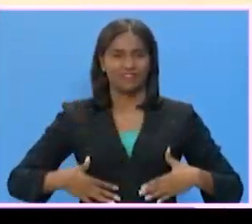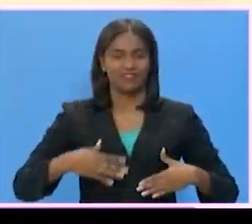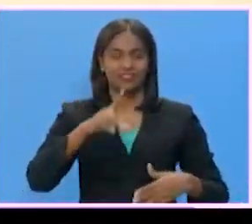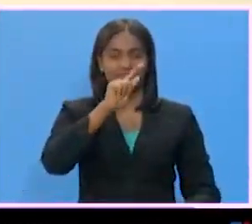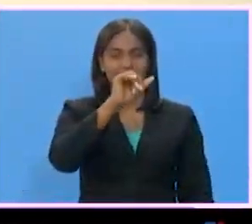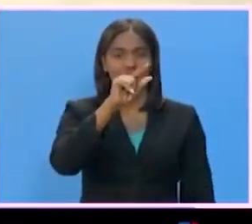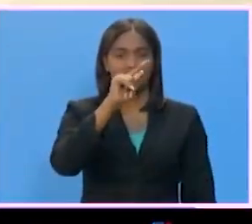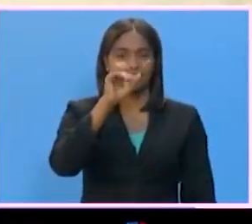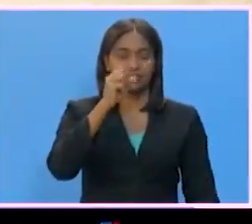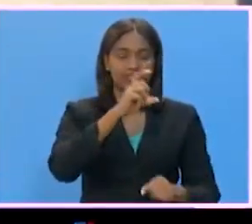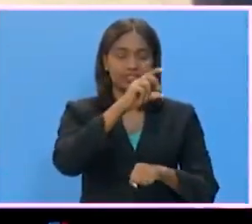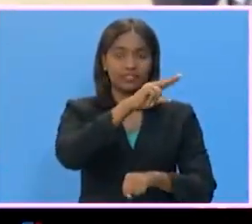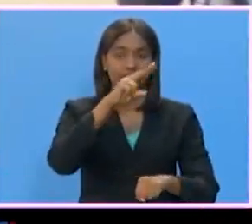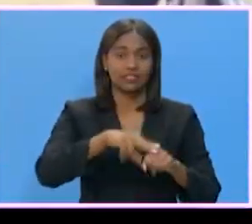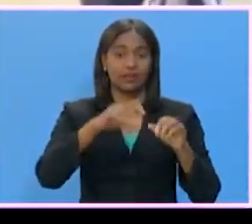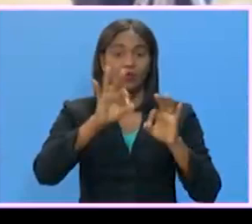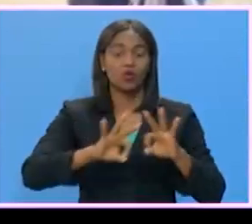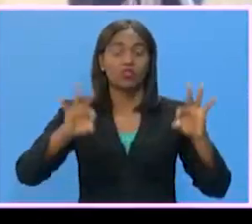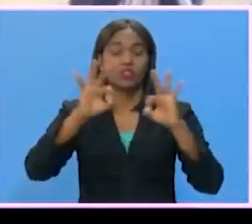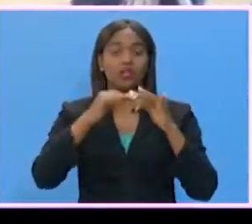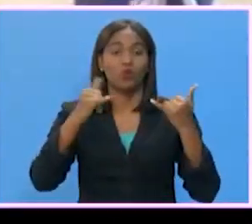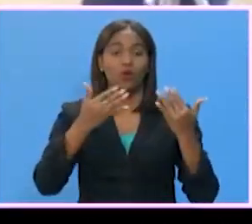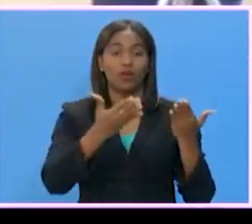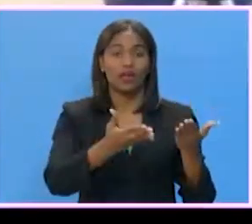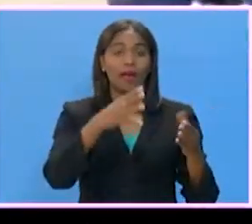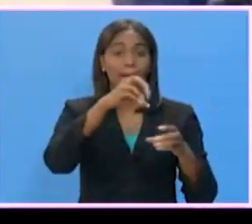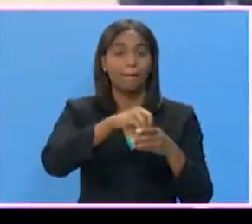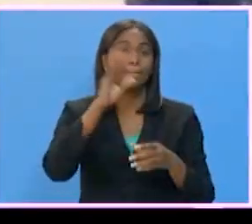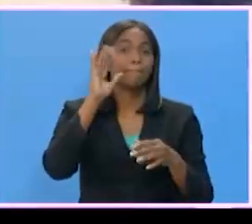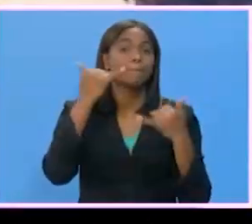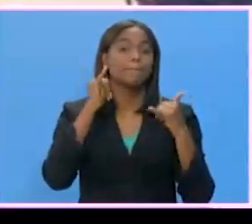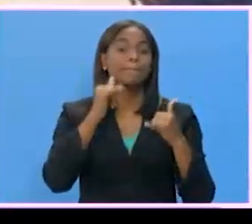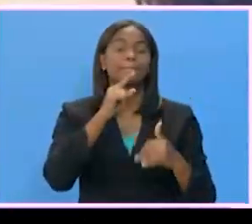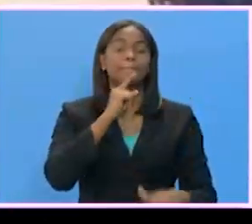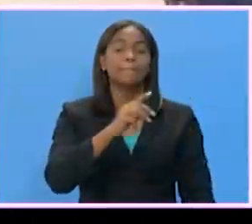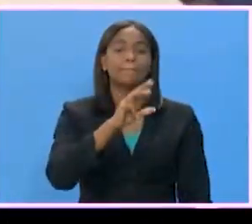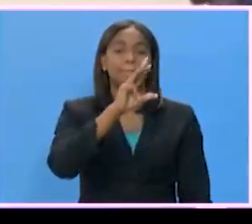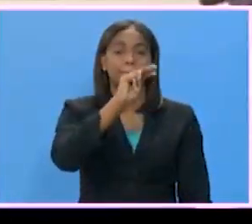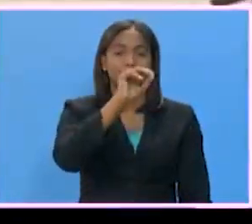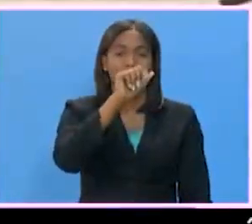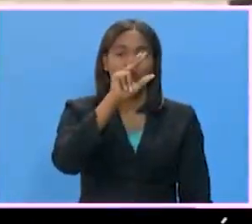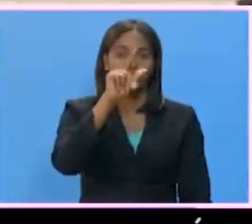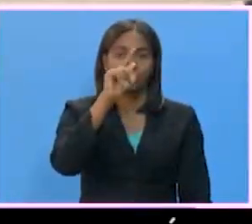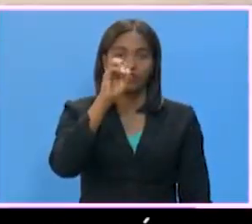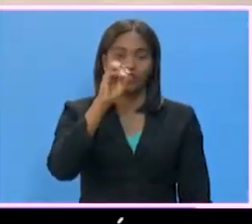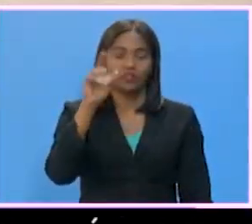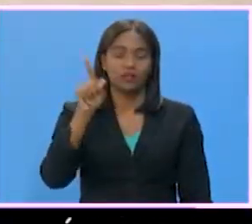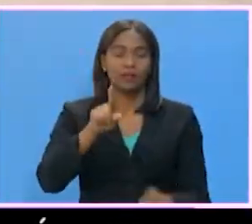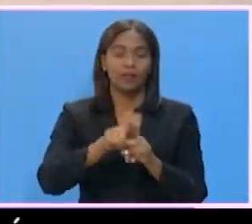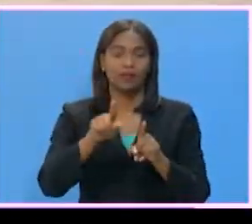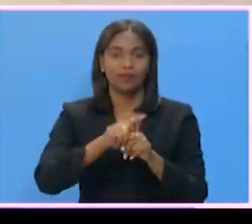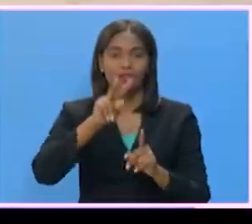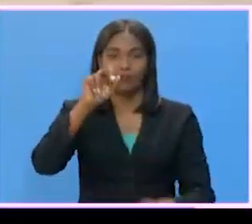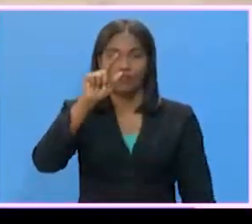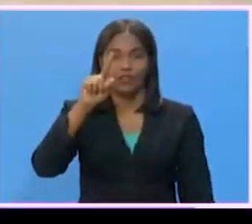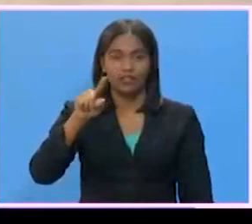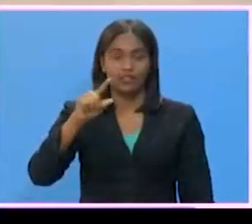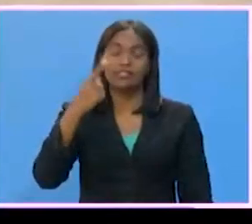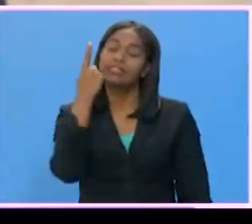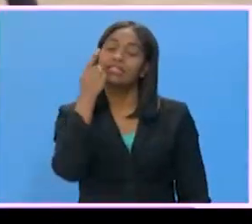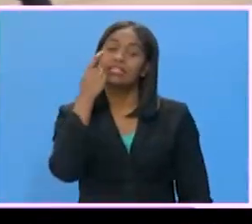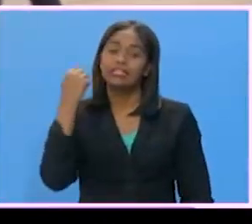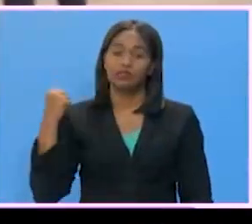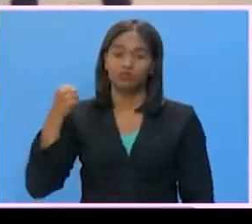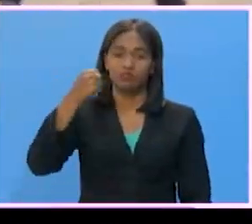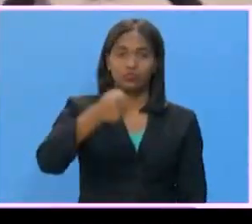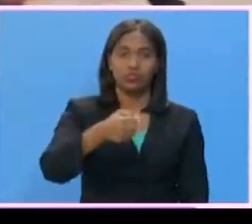Nacional, con importantes integraciones como Richard Manito Bautista, el general también, Henry Valdés, el recién llegado también,